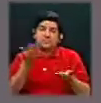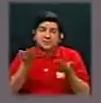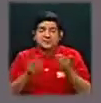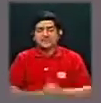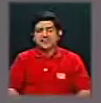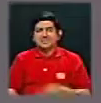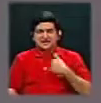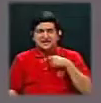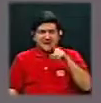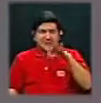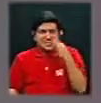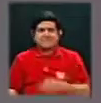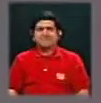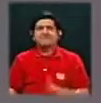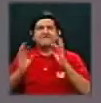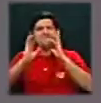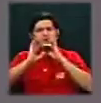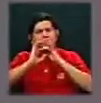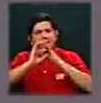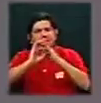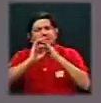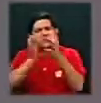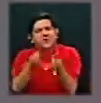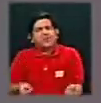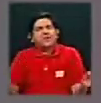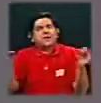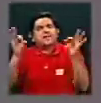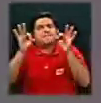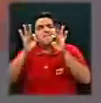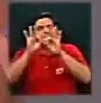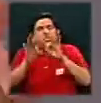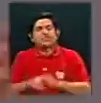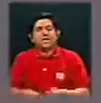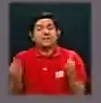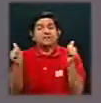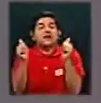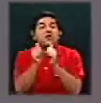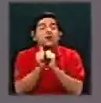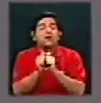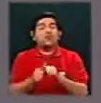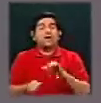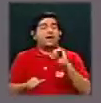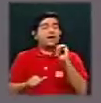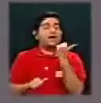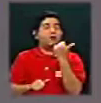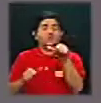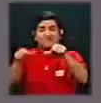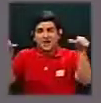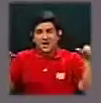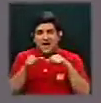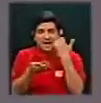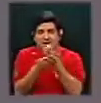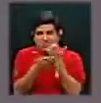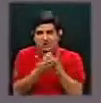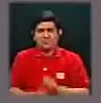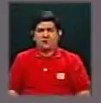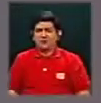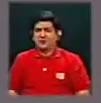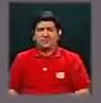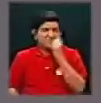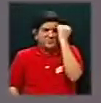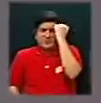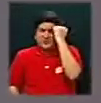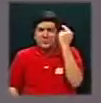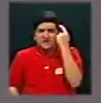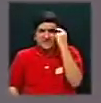generar vasos comunicantes importantes, significativos con el resto de la economía. Entonces, es absurdo pensar que